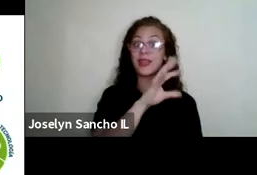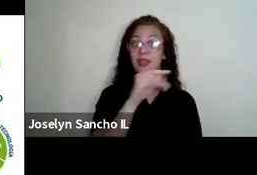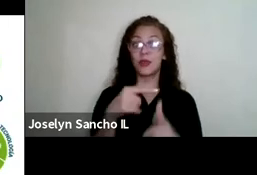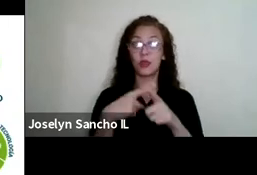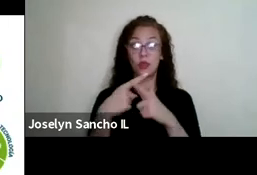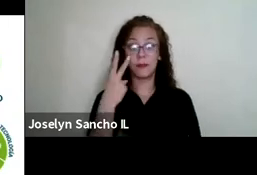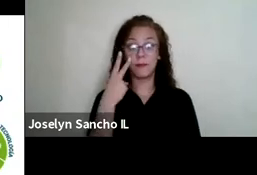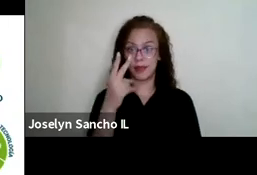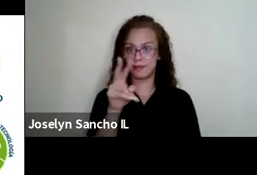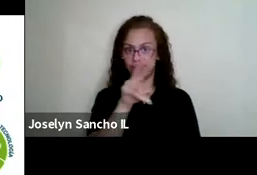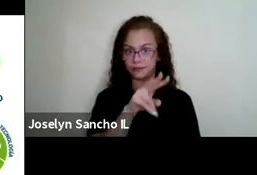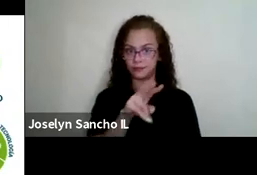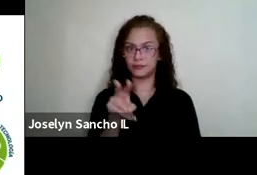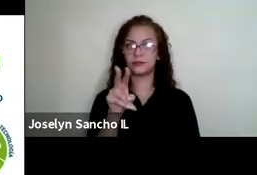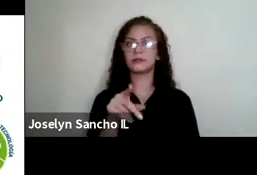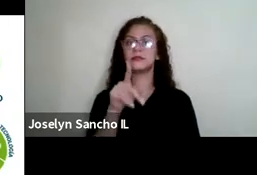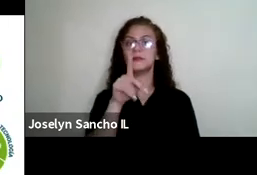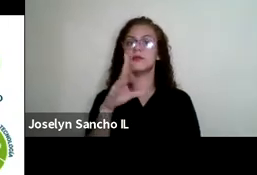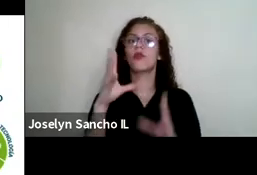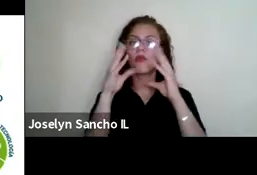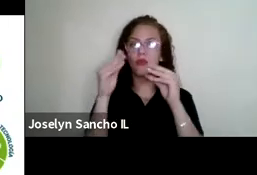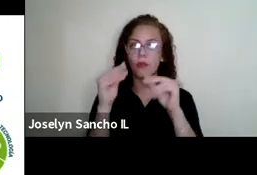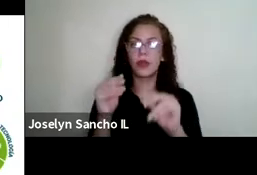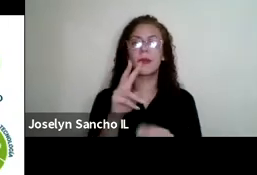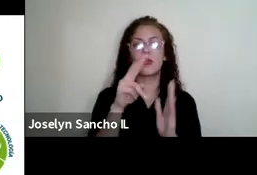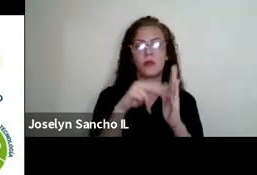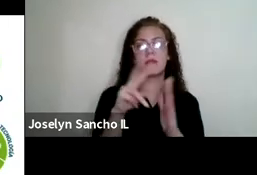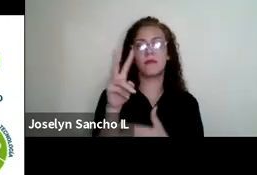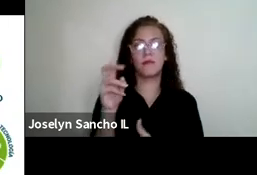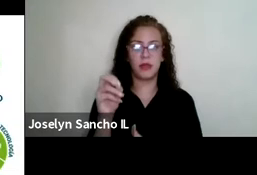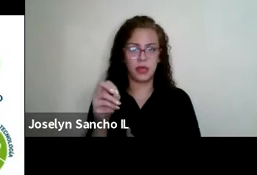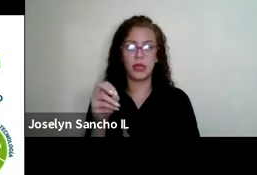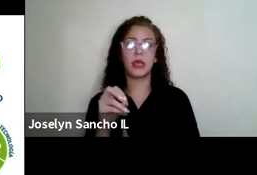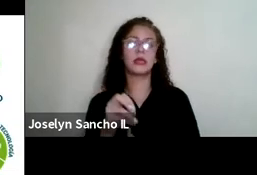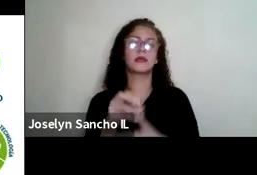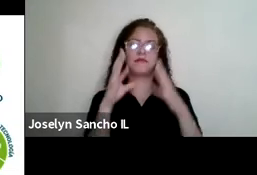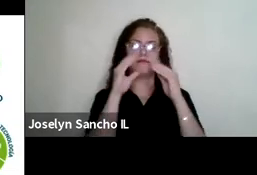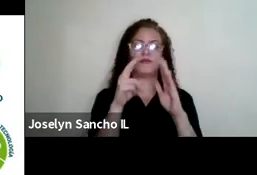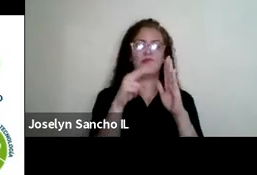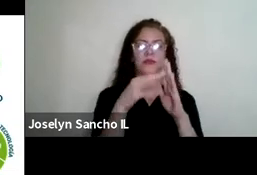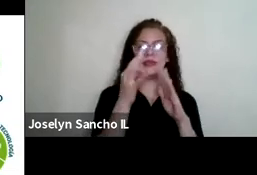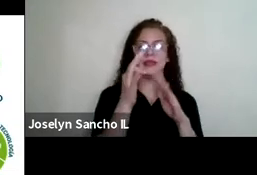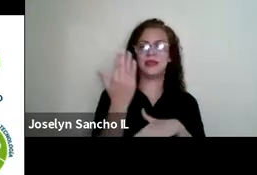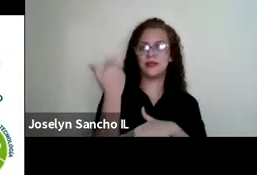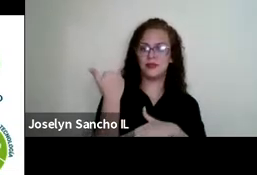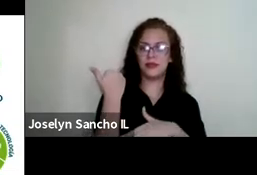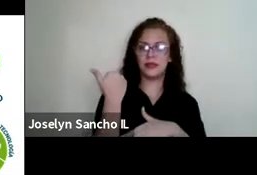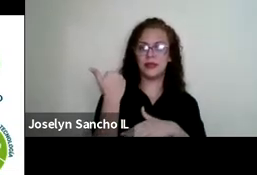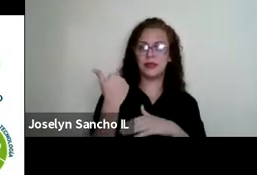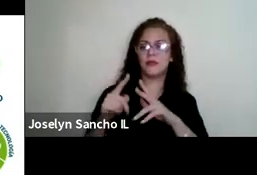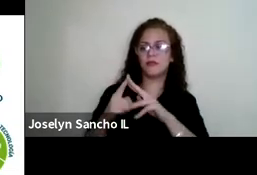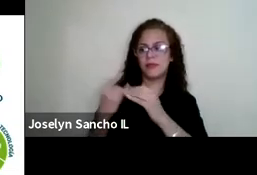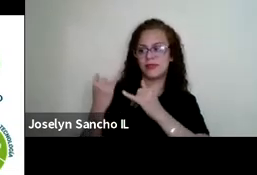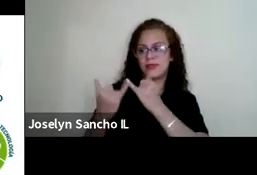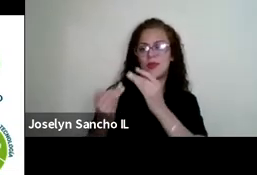aquí vemos, ¿verdad? Estos son datos del 2020, ¿verdad? A partir del dato 2019 de egresados de